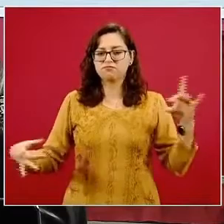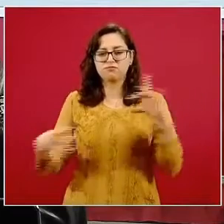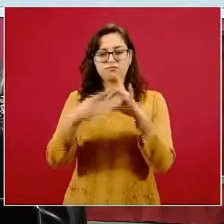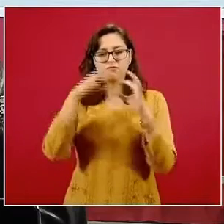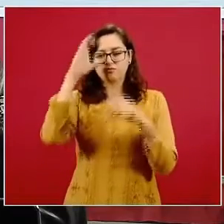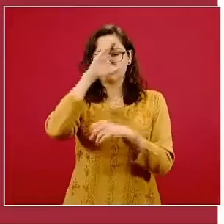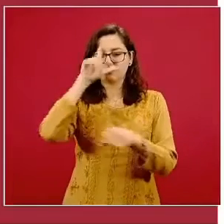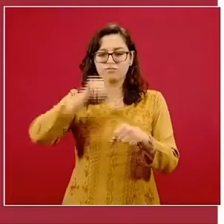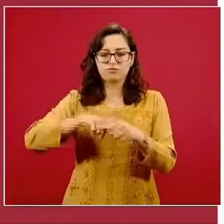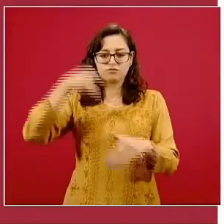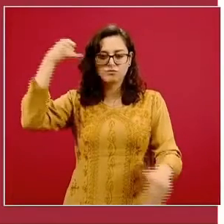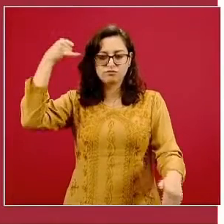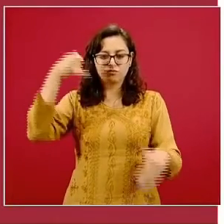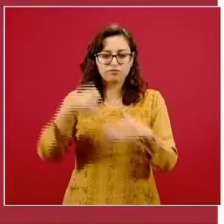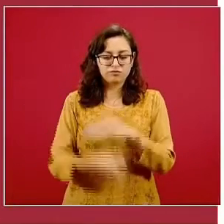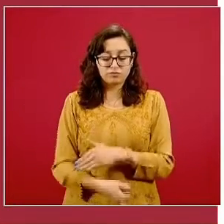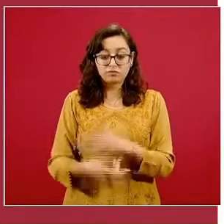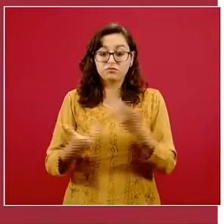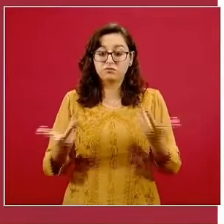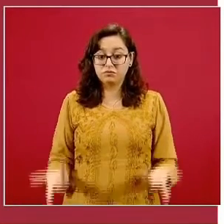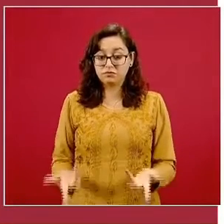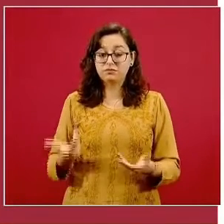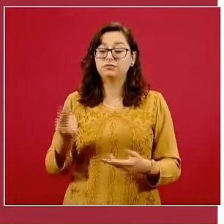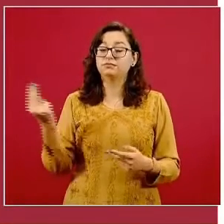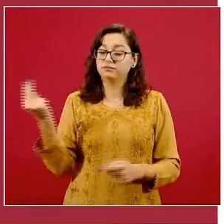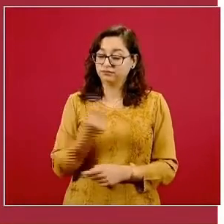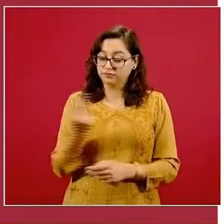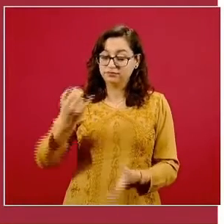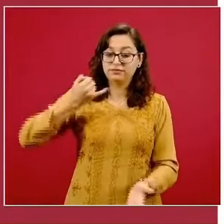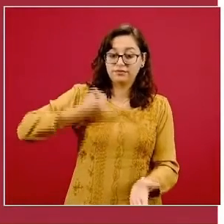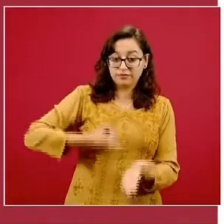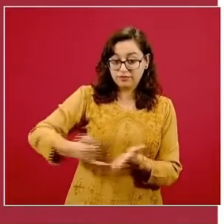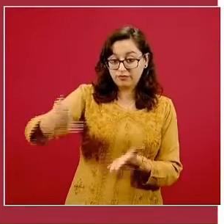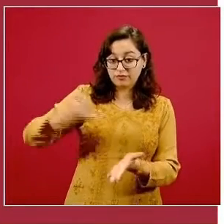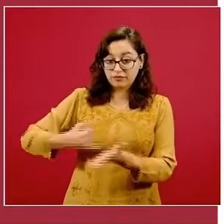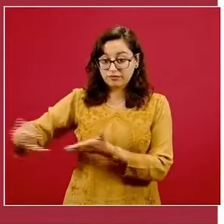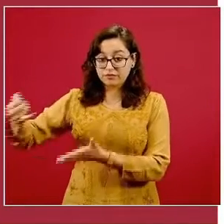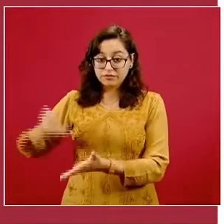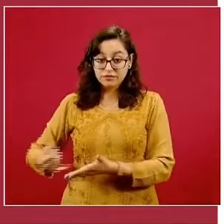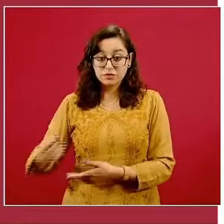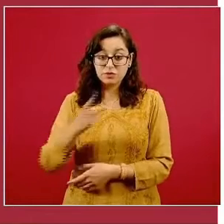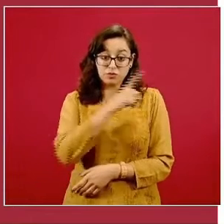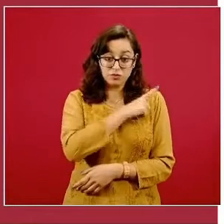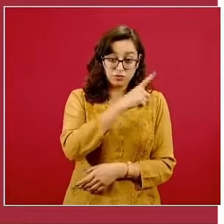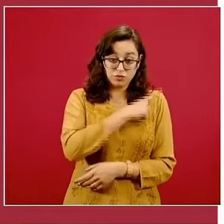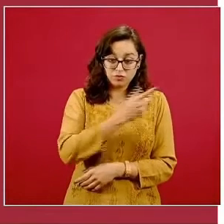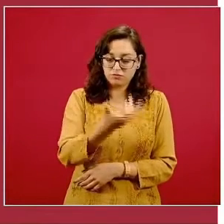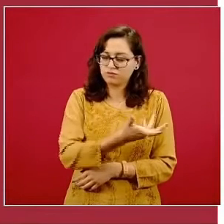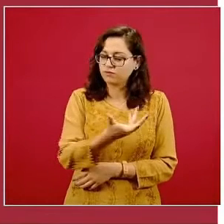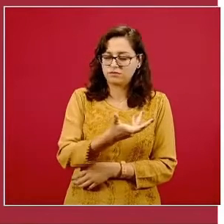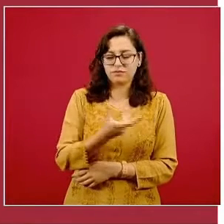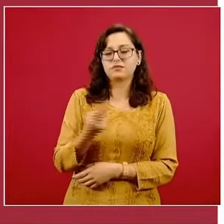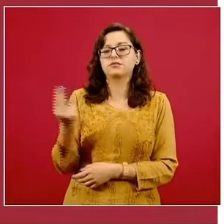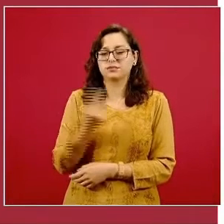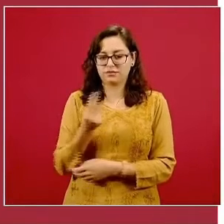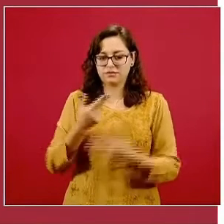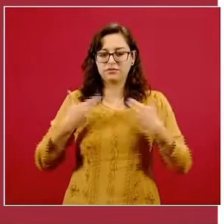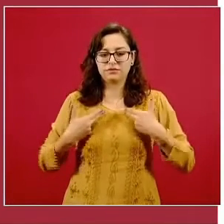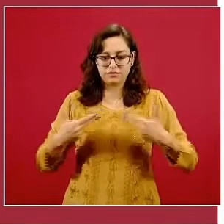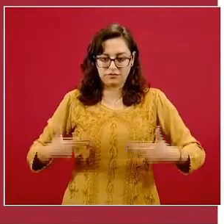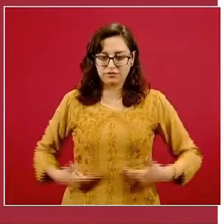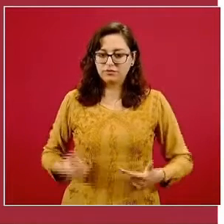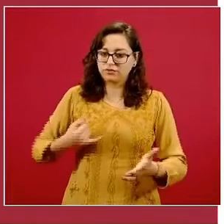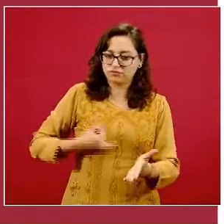existe sin la intervención inteligente y oportuna de la mano, no es capaz de reproducirse por sí misma, y al cultivar el maíz, los seres